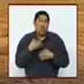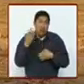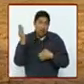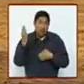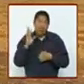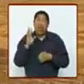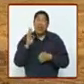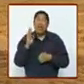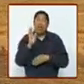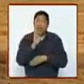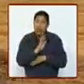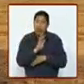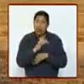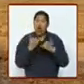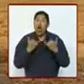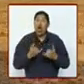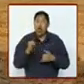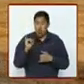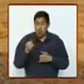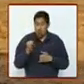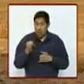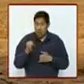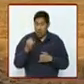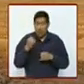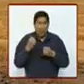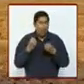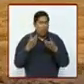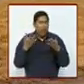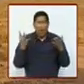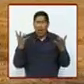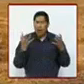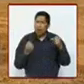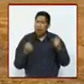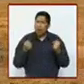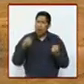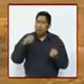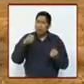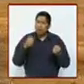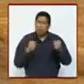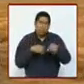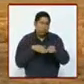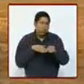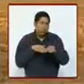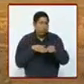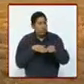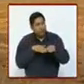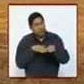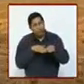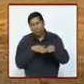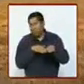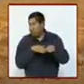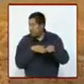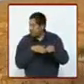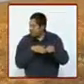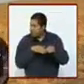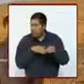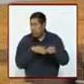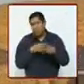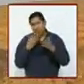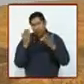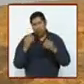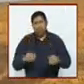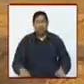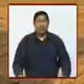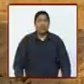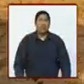de la tarde de este jueves y, como se puede observar, son varios los vehículos que ya están siendo afectados. Principalmente transporte